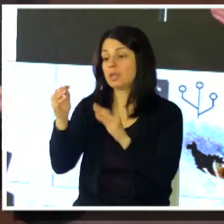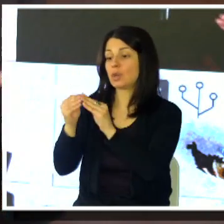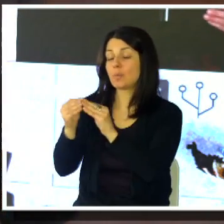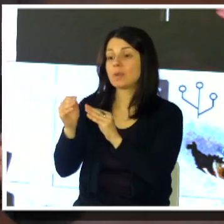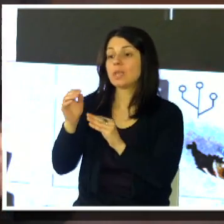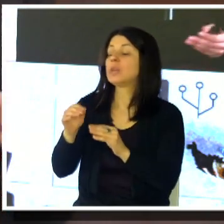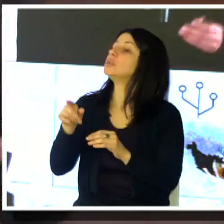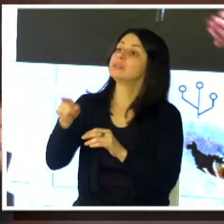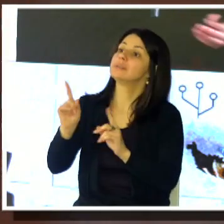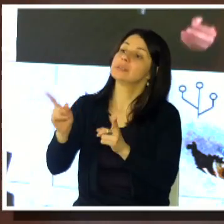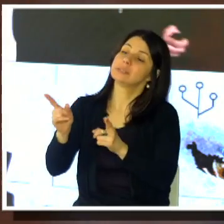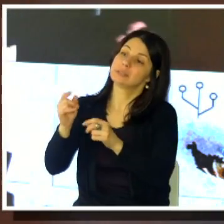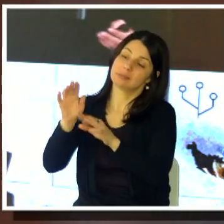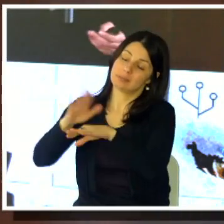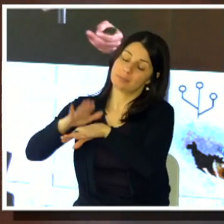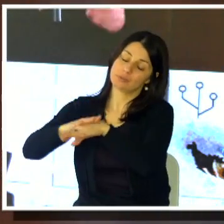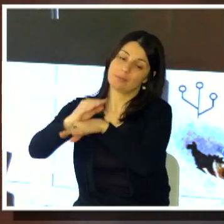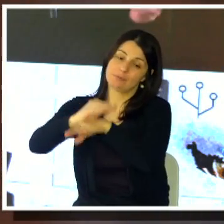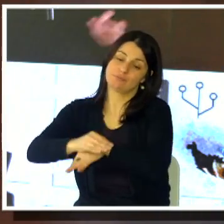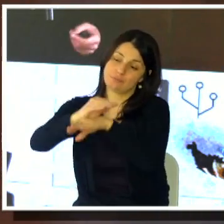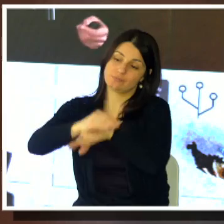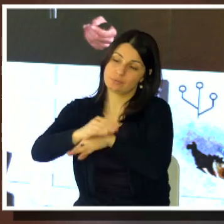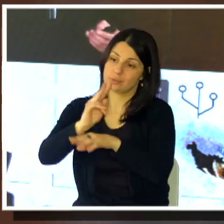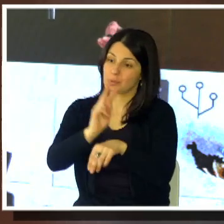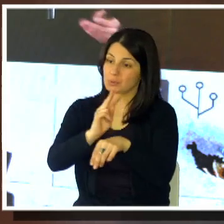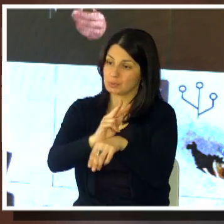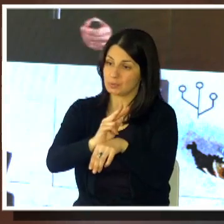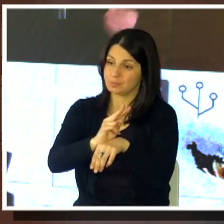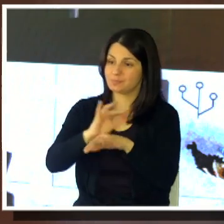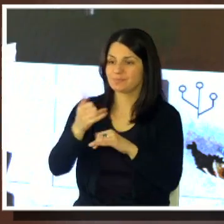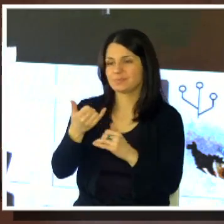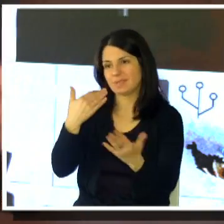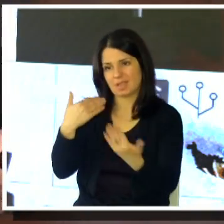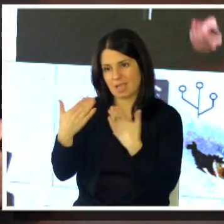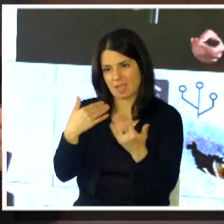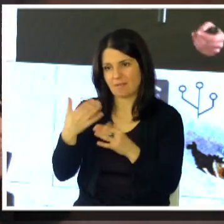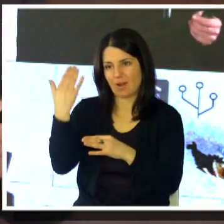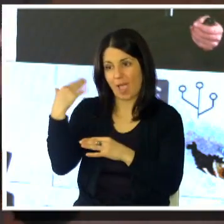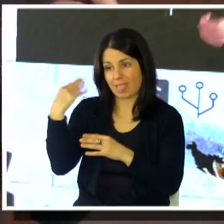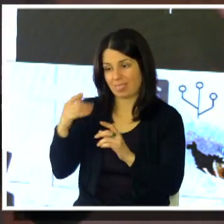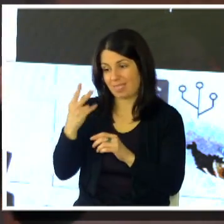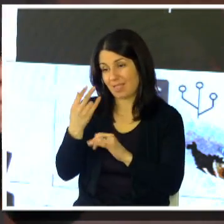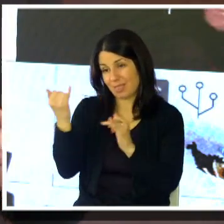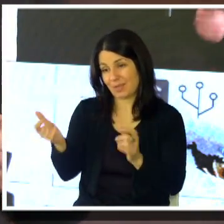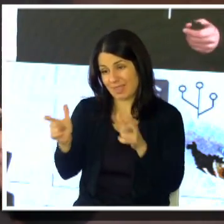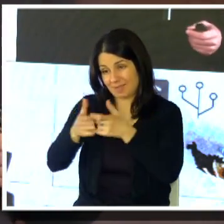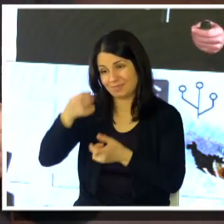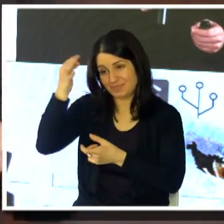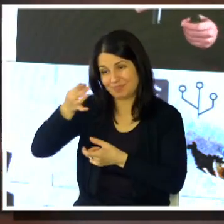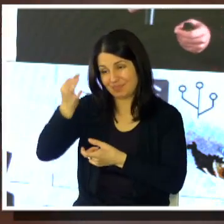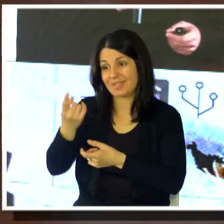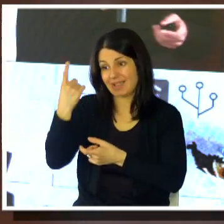de mantener este chequeo, ¿no? Que ya han hablado algo de ello en las reuniones, en las charlas que hubo